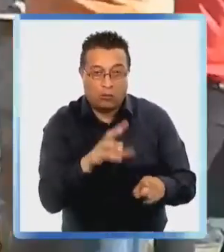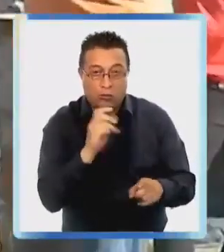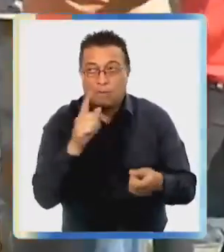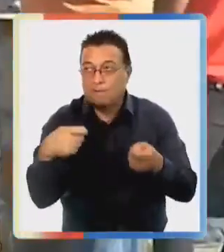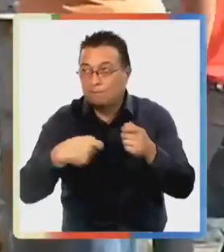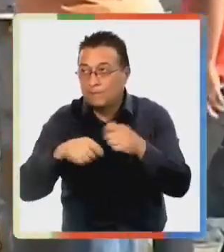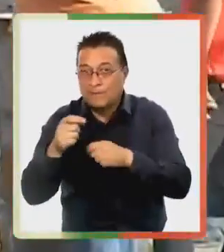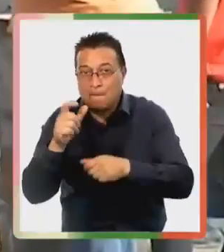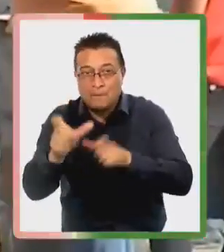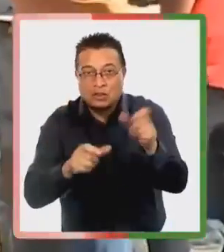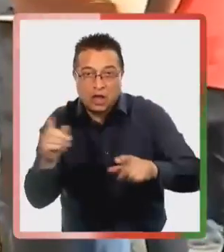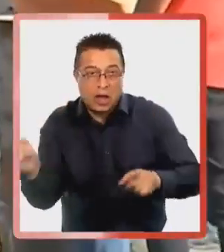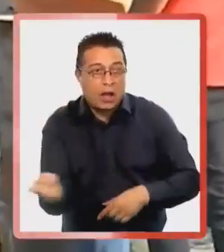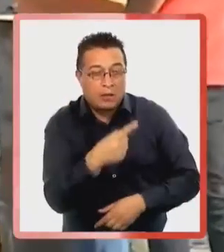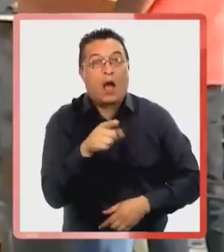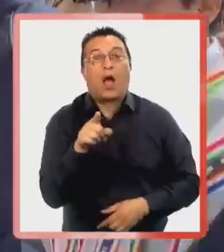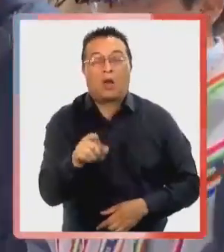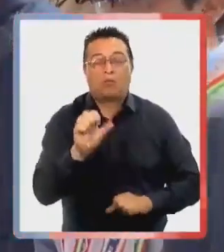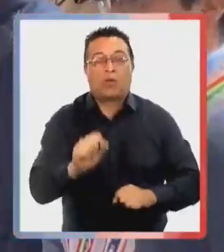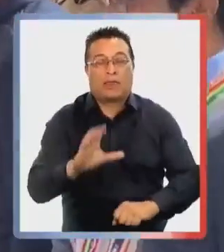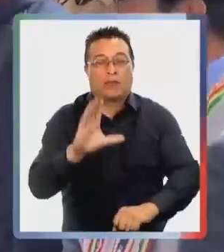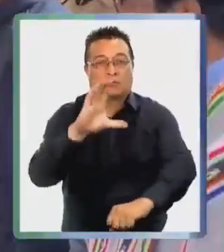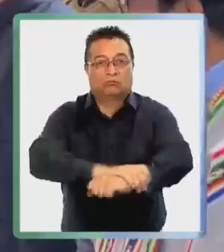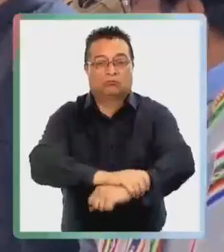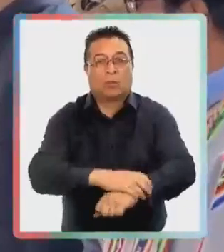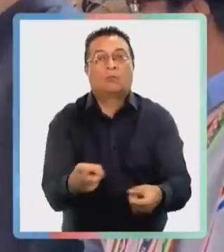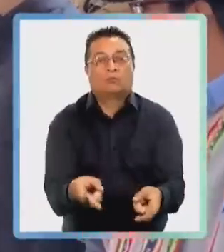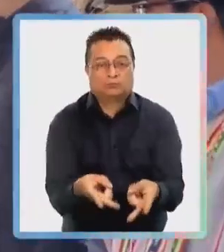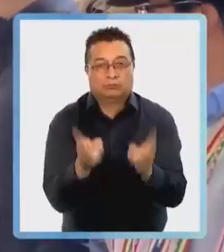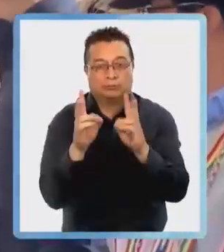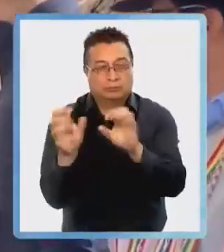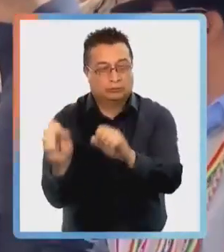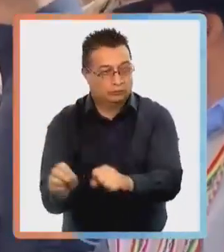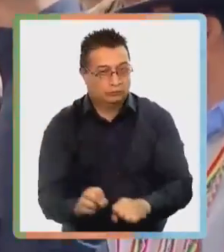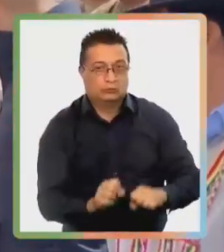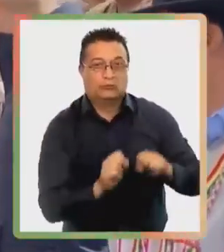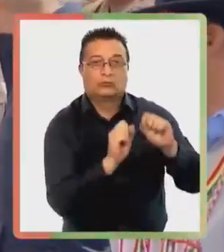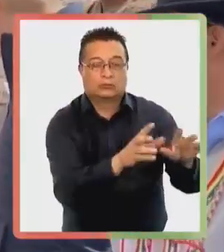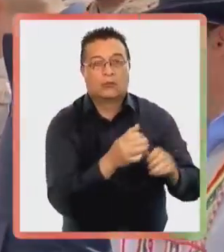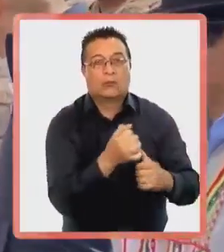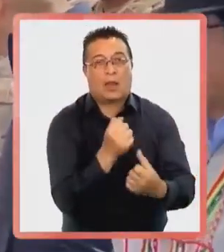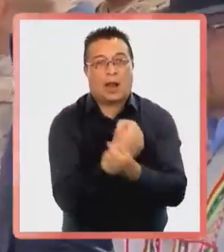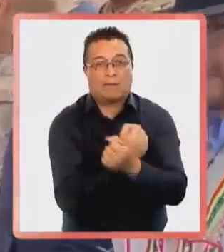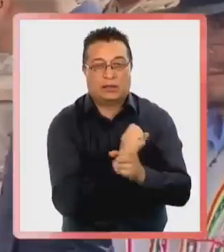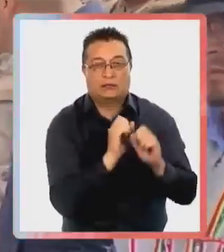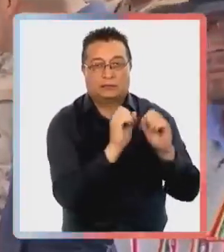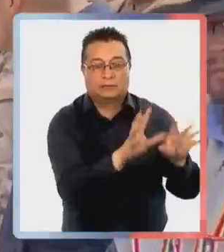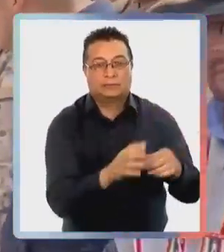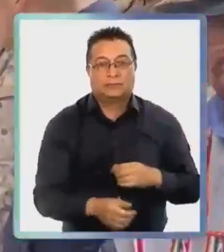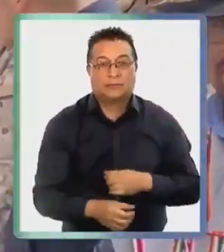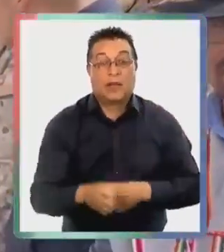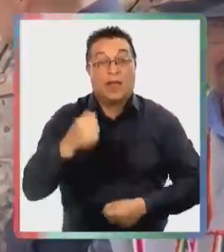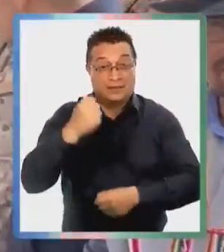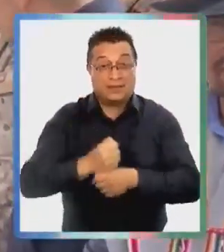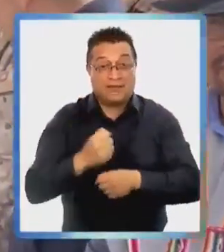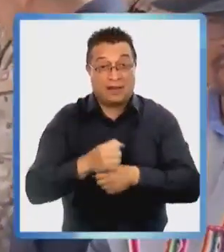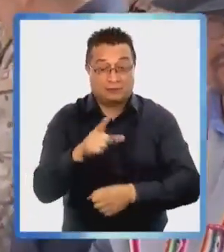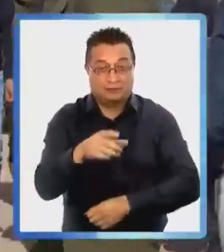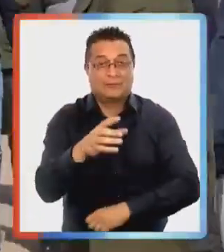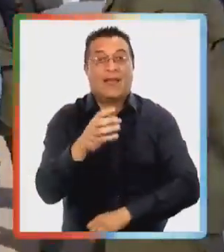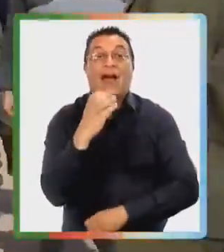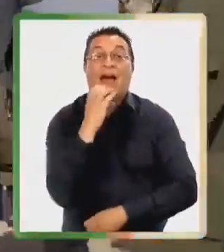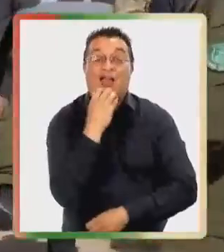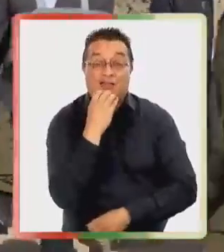esas personas y las refiera a las policías. El gobernador de la región de Antofagasta, Ricardo Díaz, valoró la visita de la